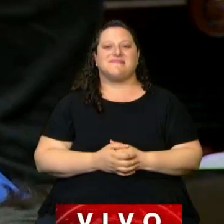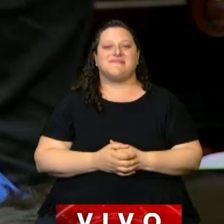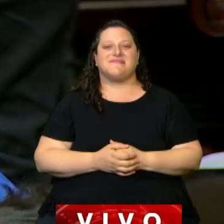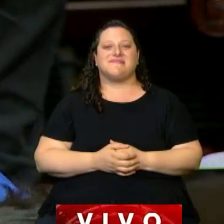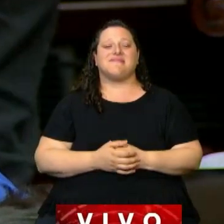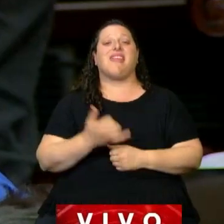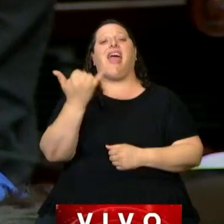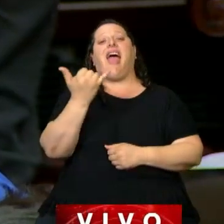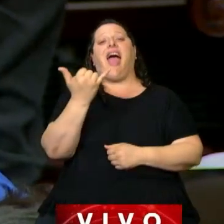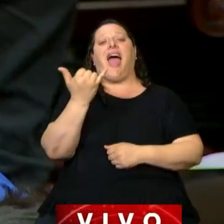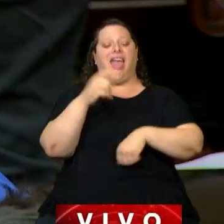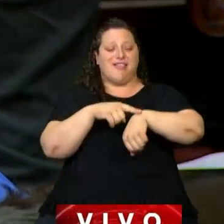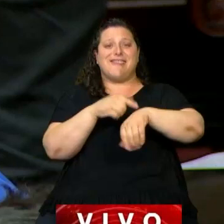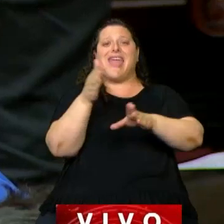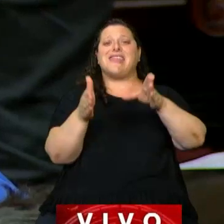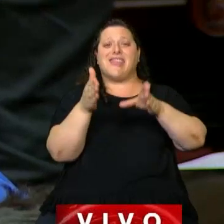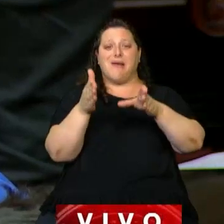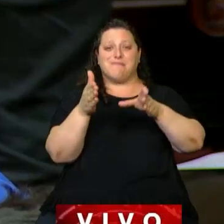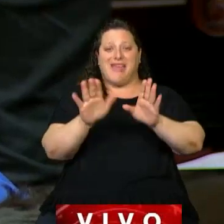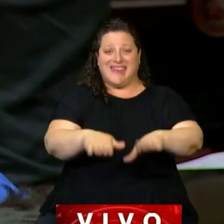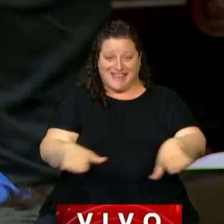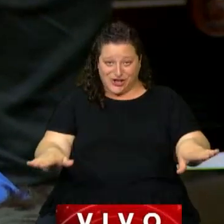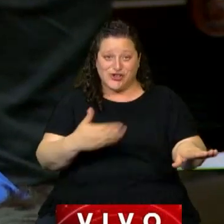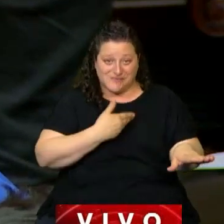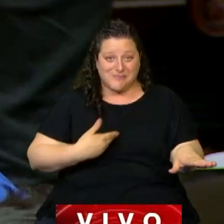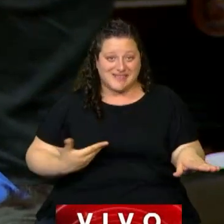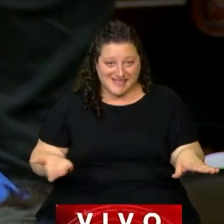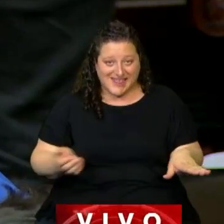Hay un periodo en los niños, Presidenta,